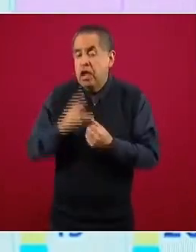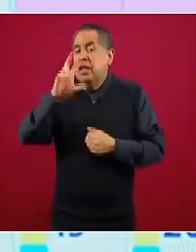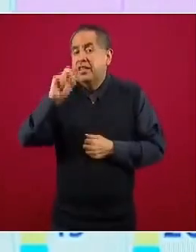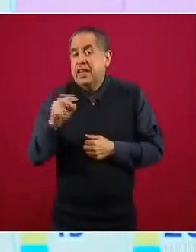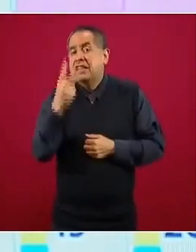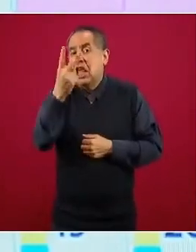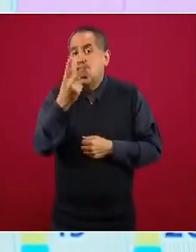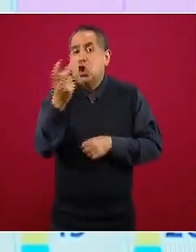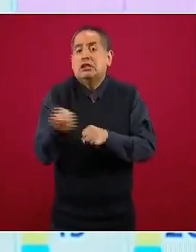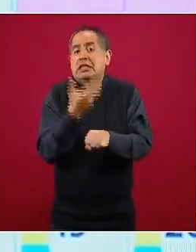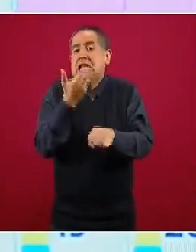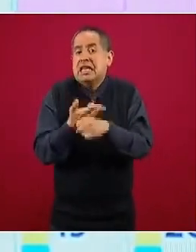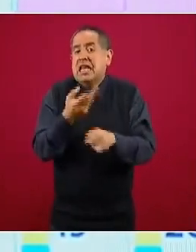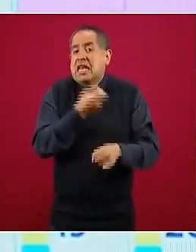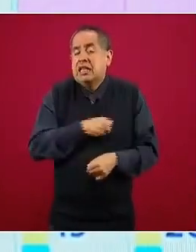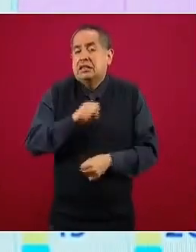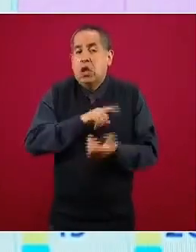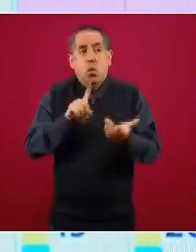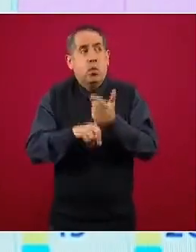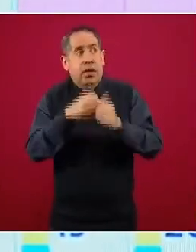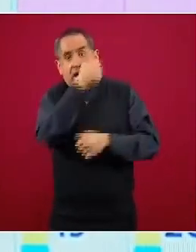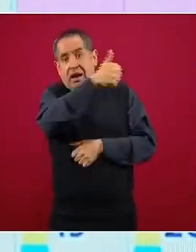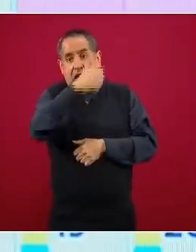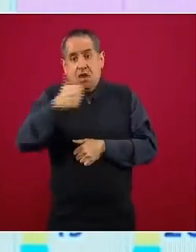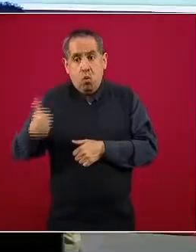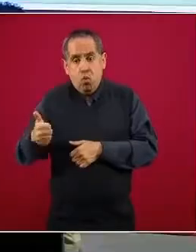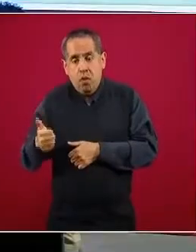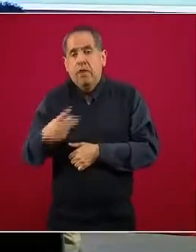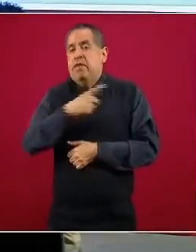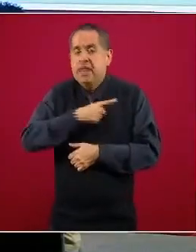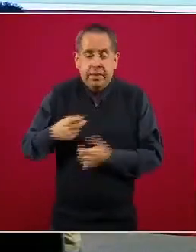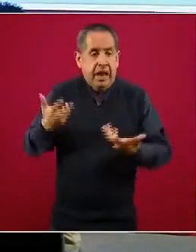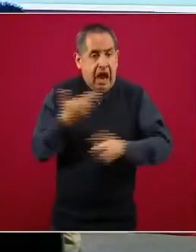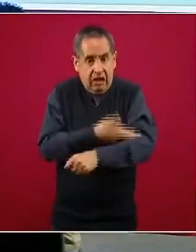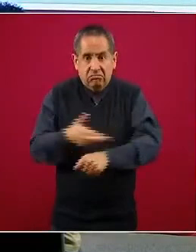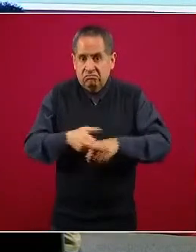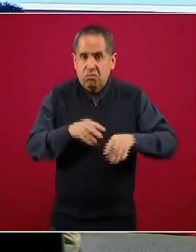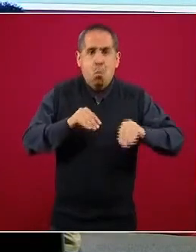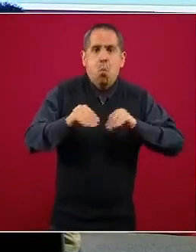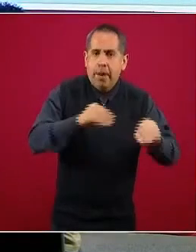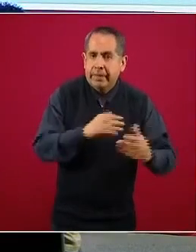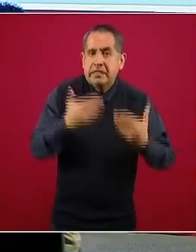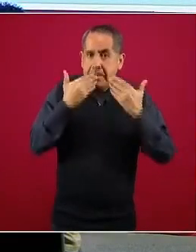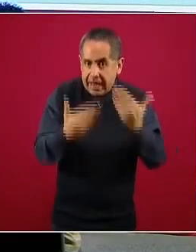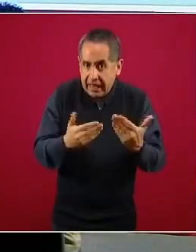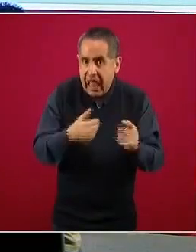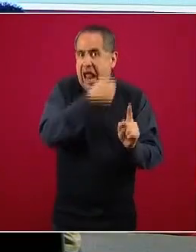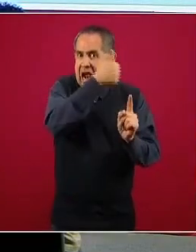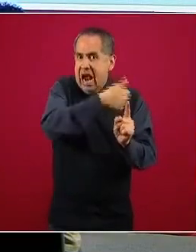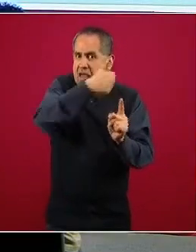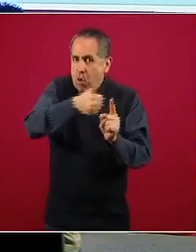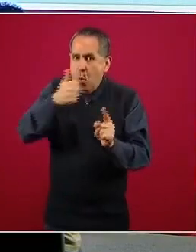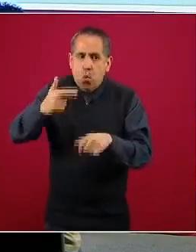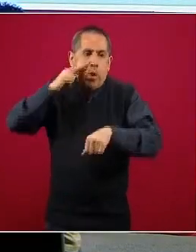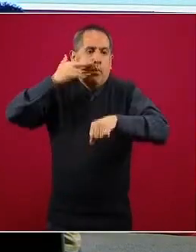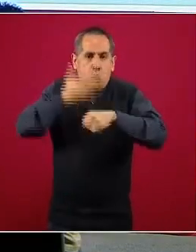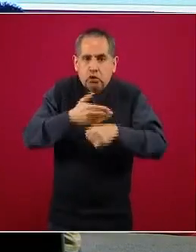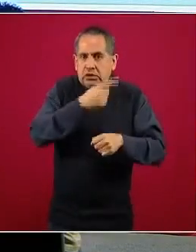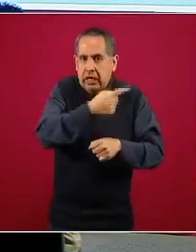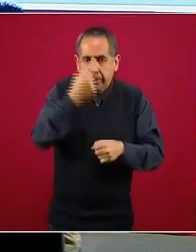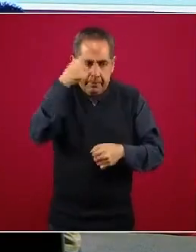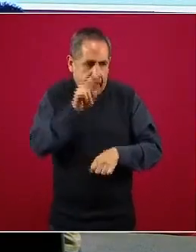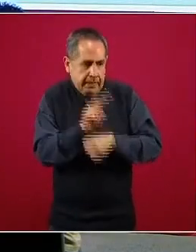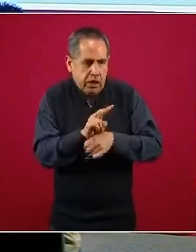32 secretarías estatales de salud tener la operación adecuada para la vigilancia,